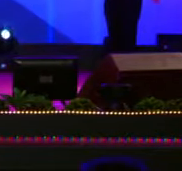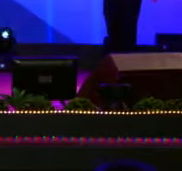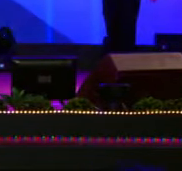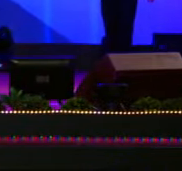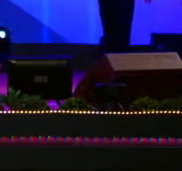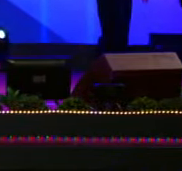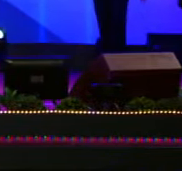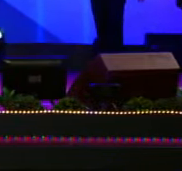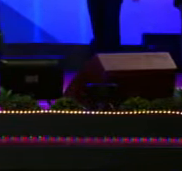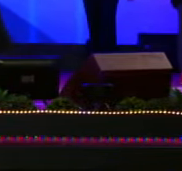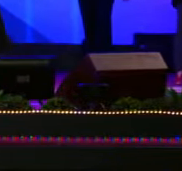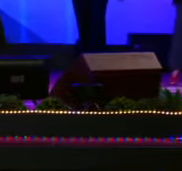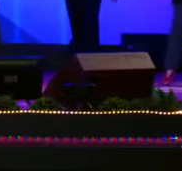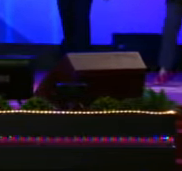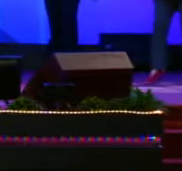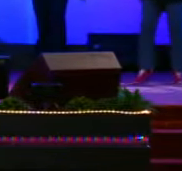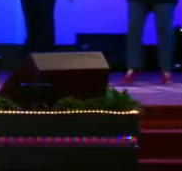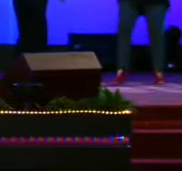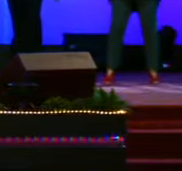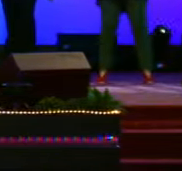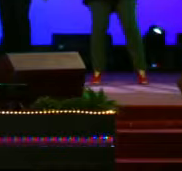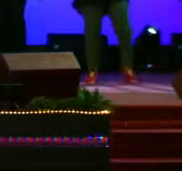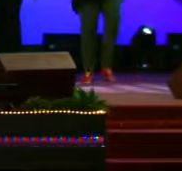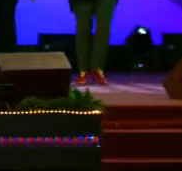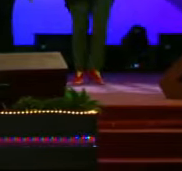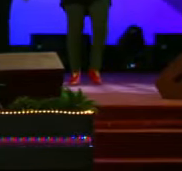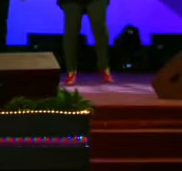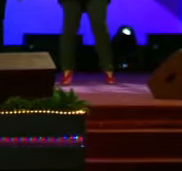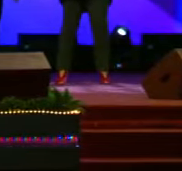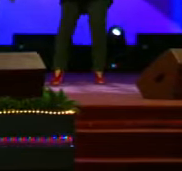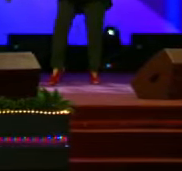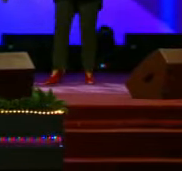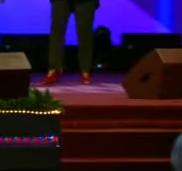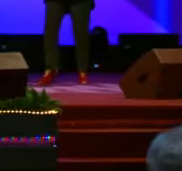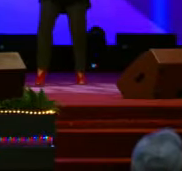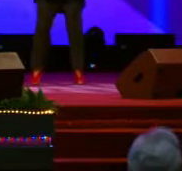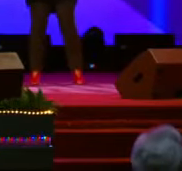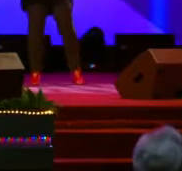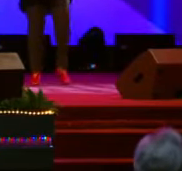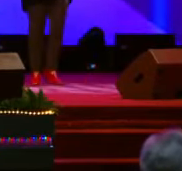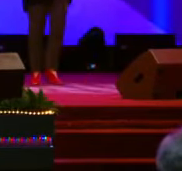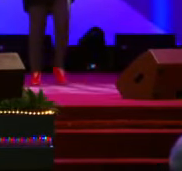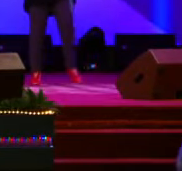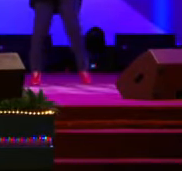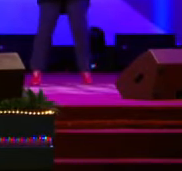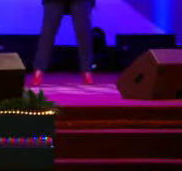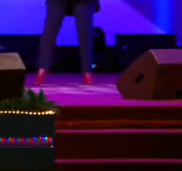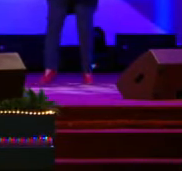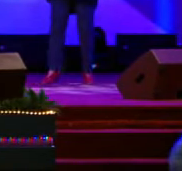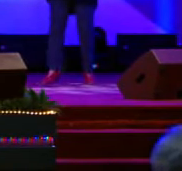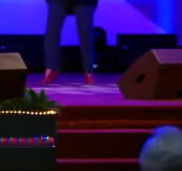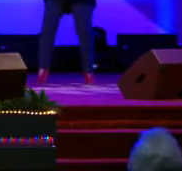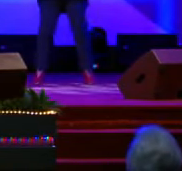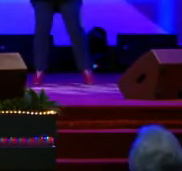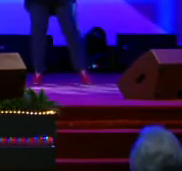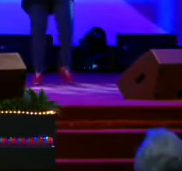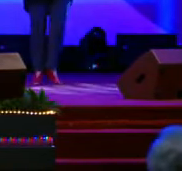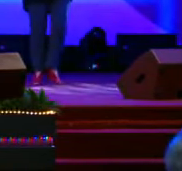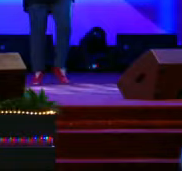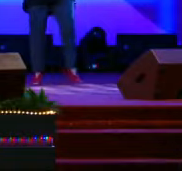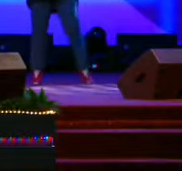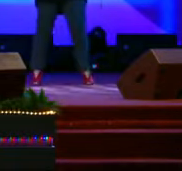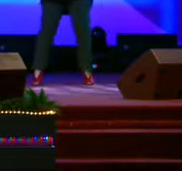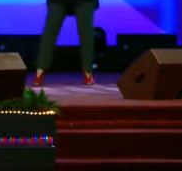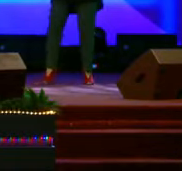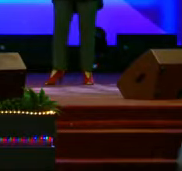refugio. Mi dulce salvador, sí, mi hermoso amigo y Dios, me libra de tristeza y